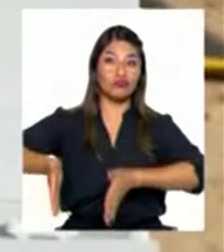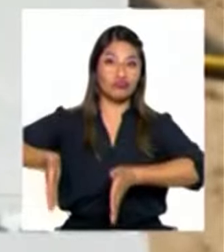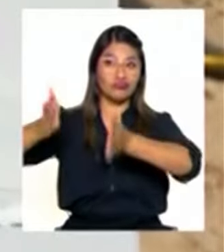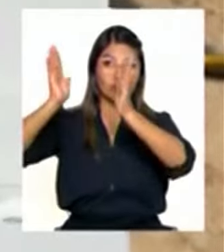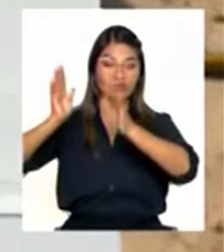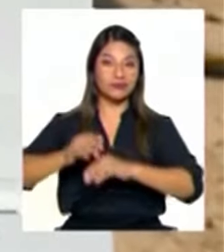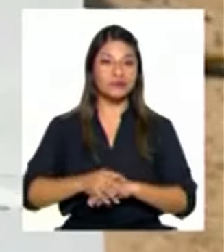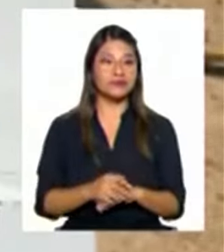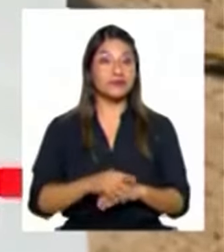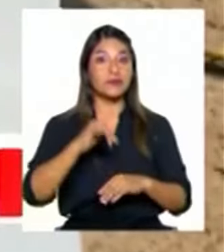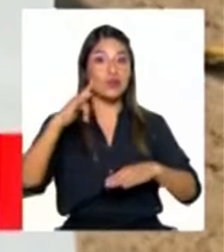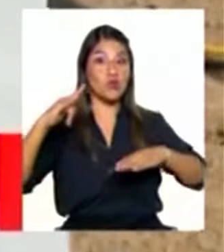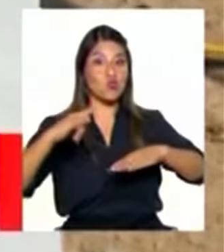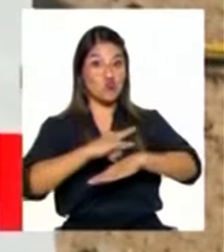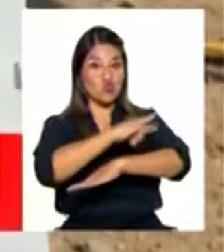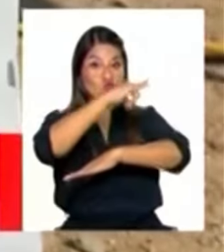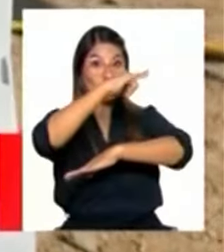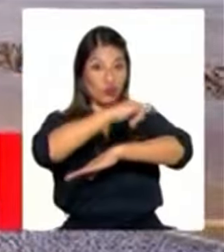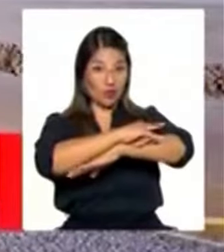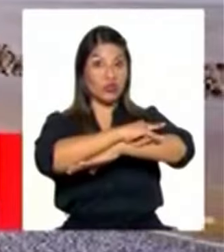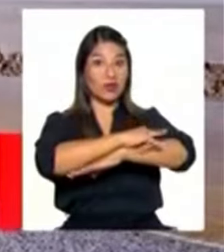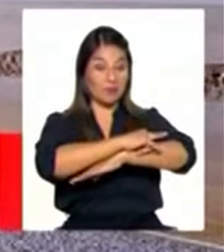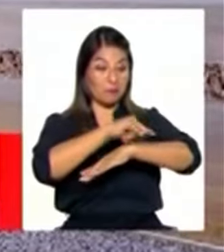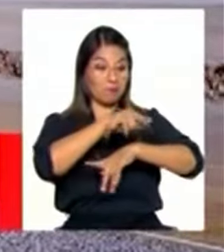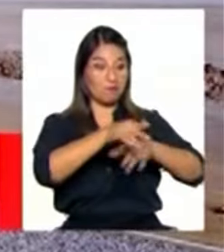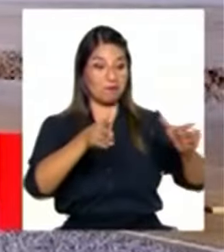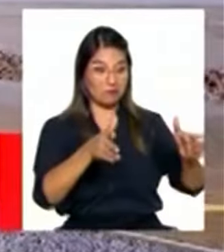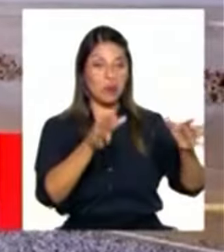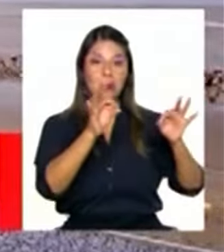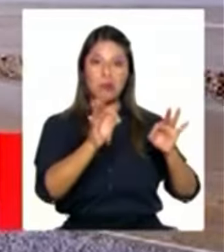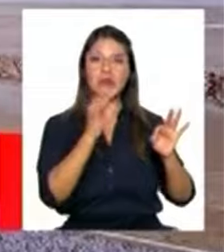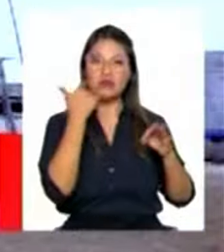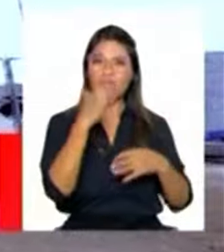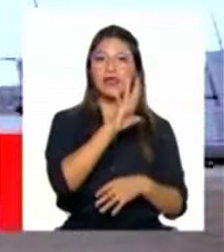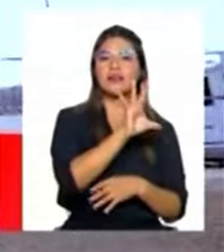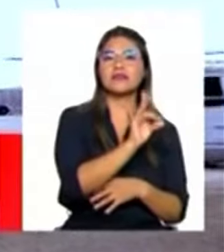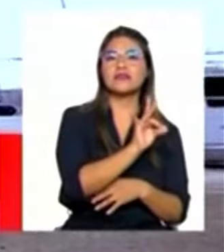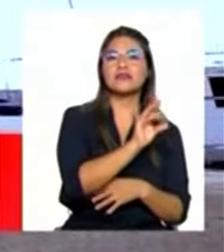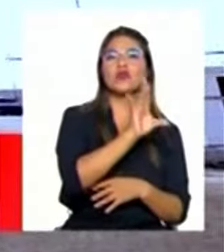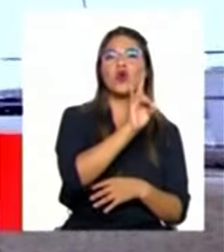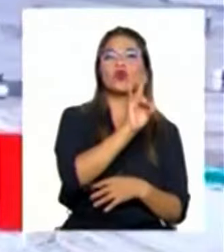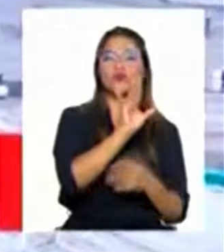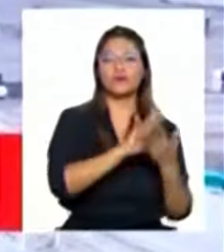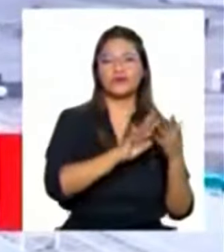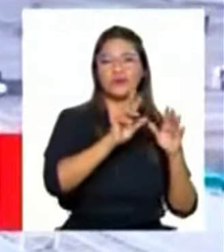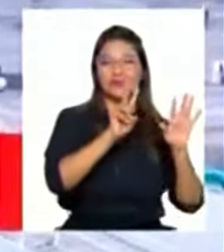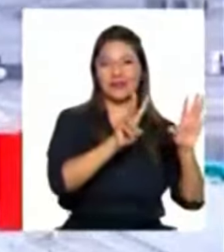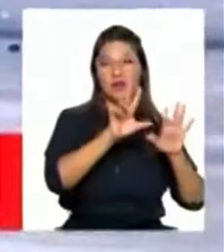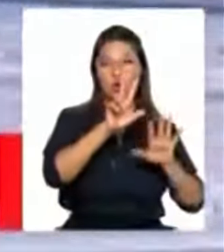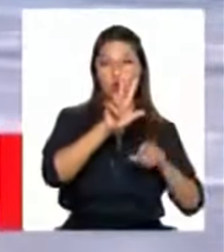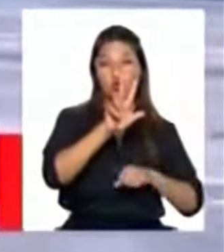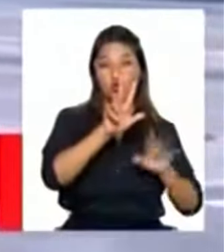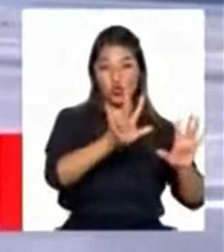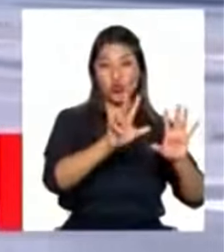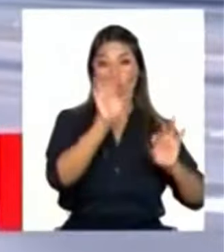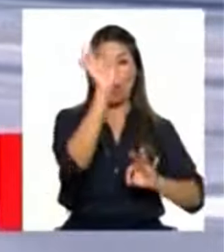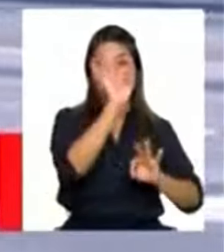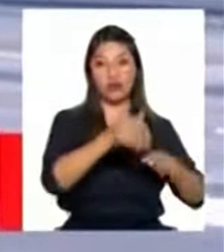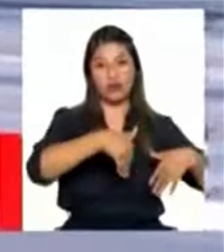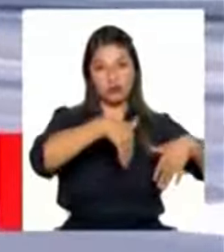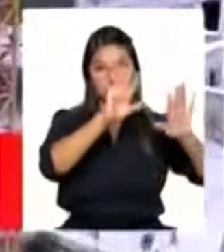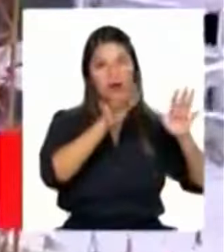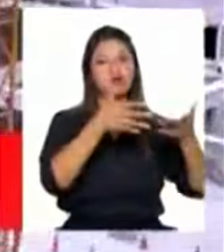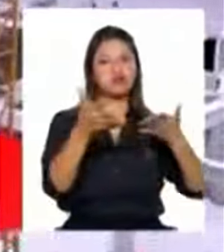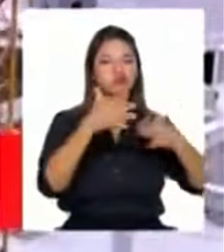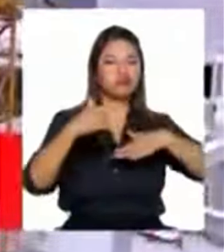El nuevo aeropuerto internacional Jorge Chávez lleva un 78% de avance de obras y se proyecta que iniciará sus